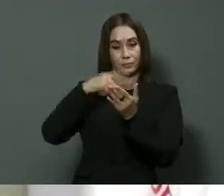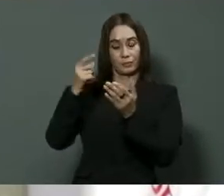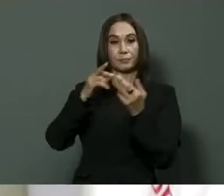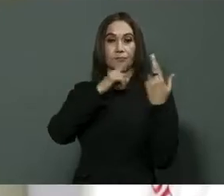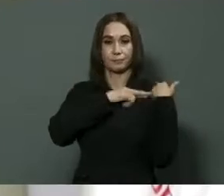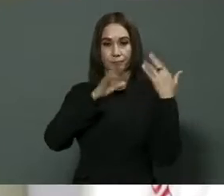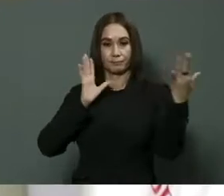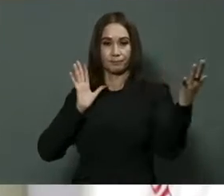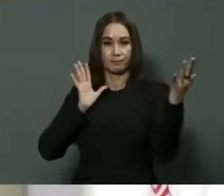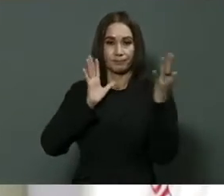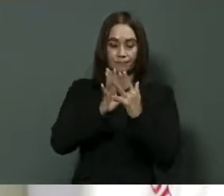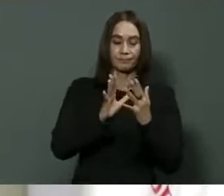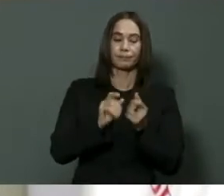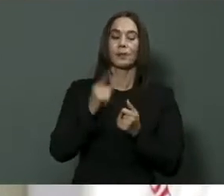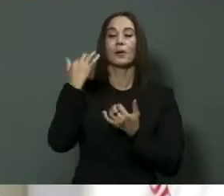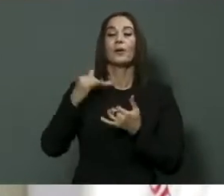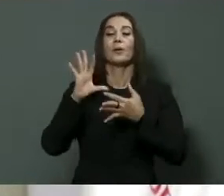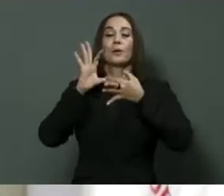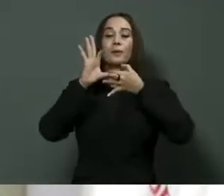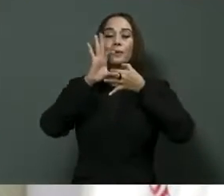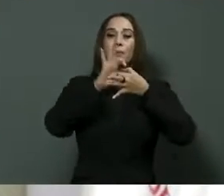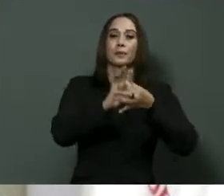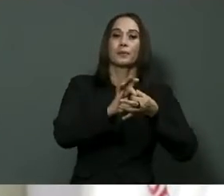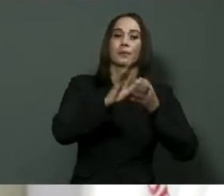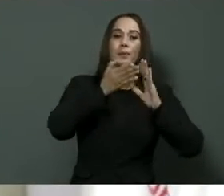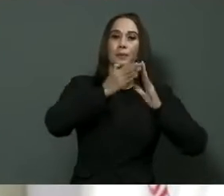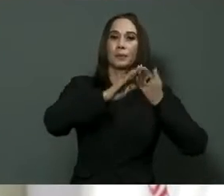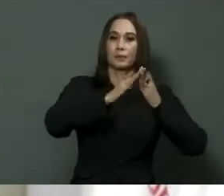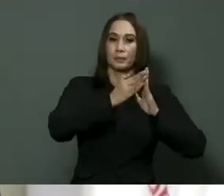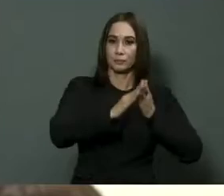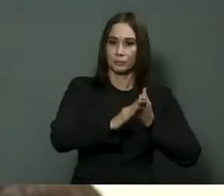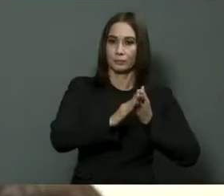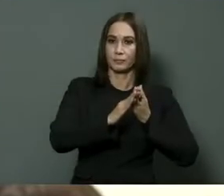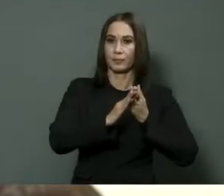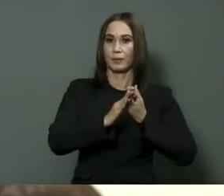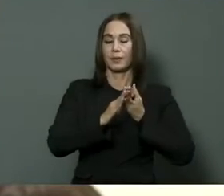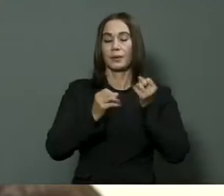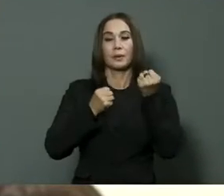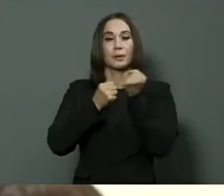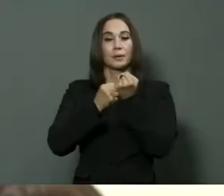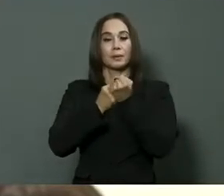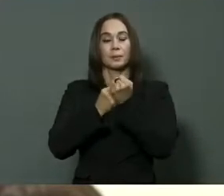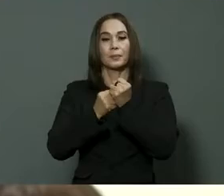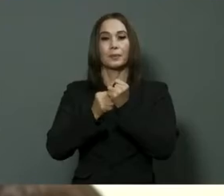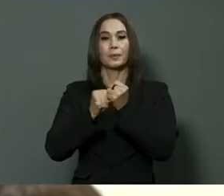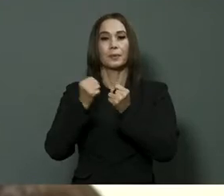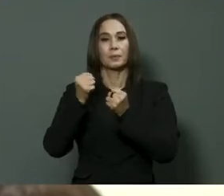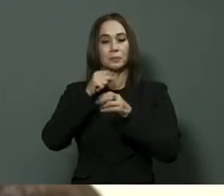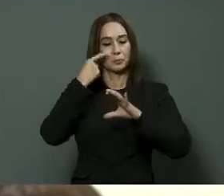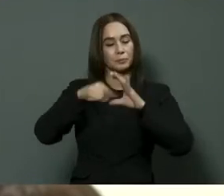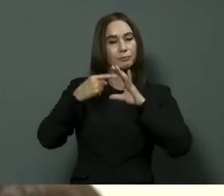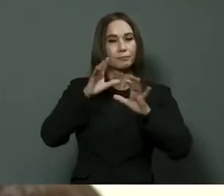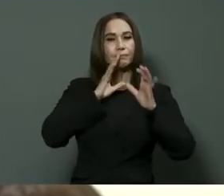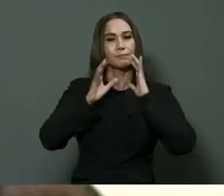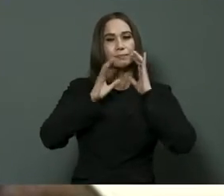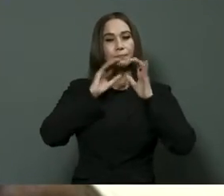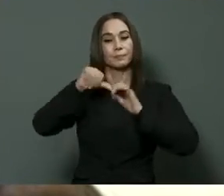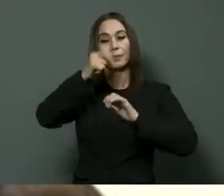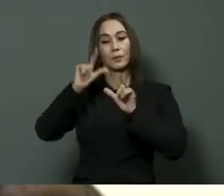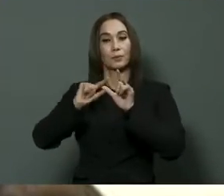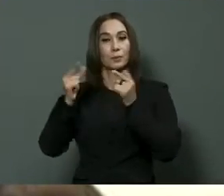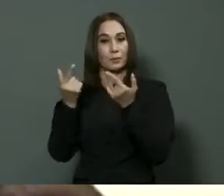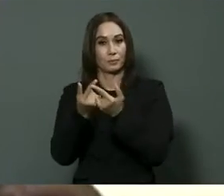enfrentando, vinculando a la sociedad civil a través de una comunicación con los